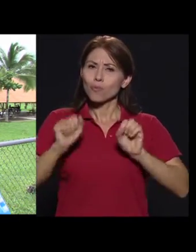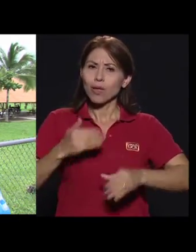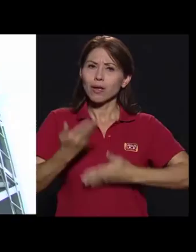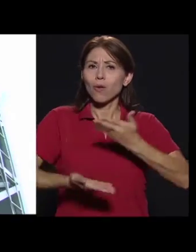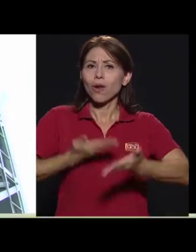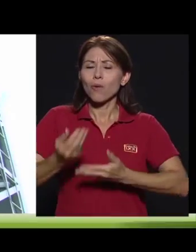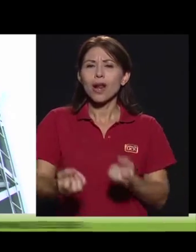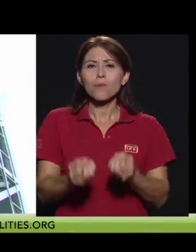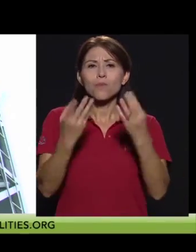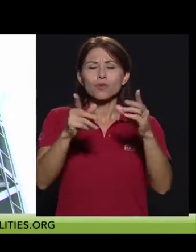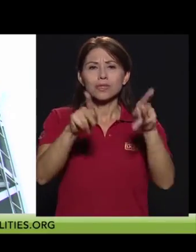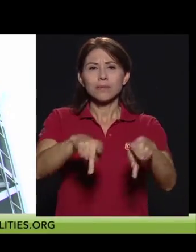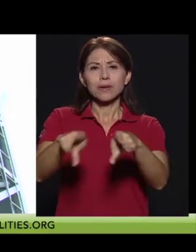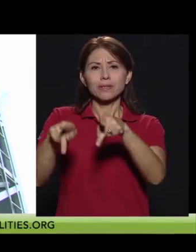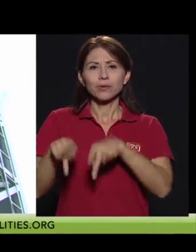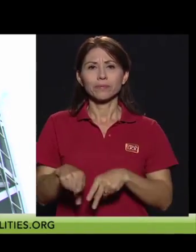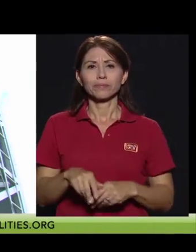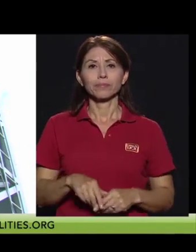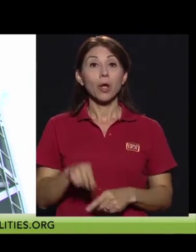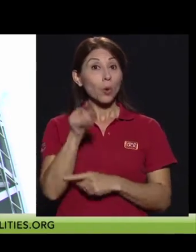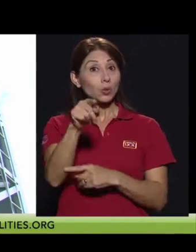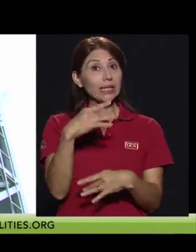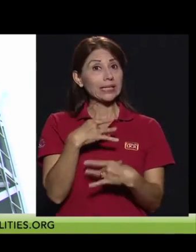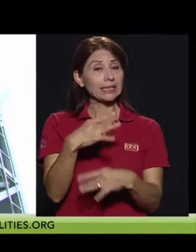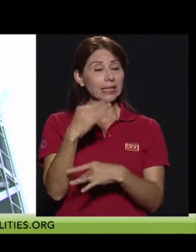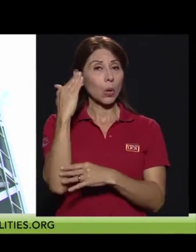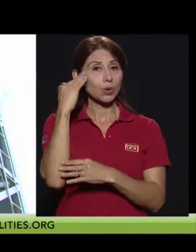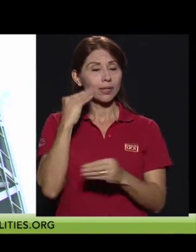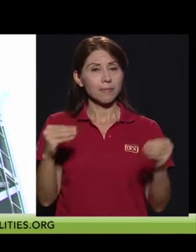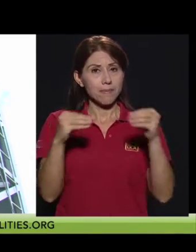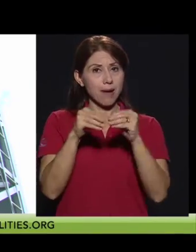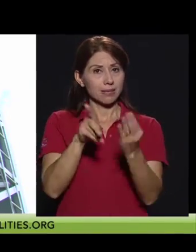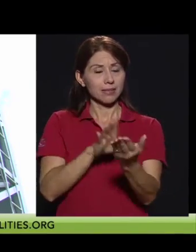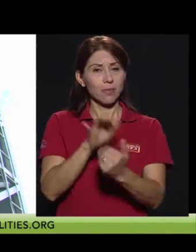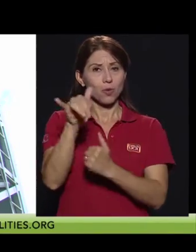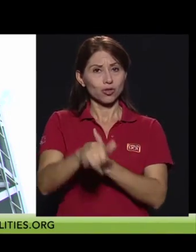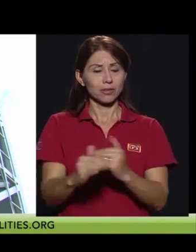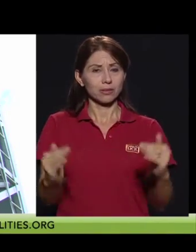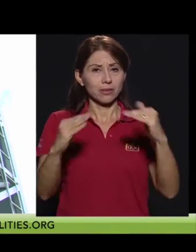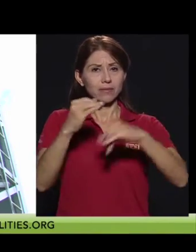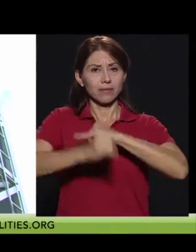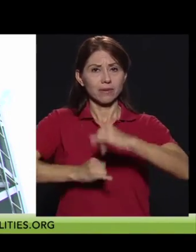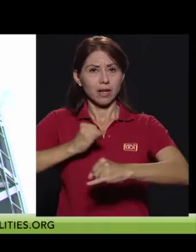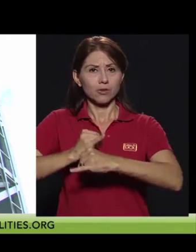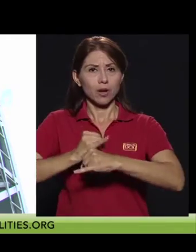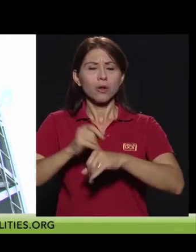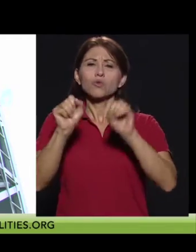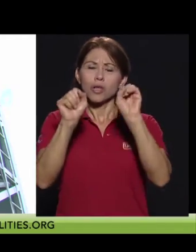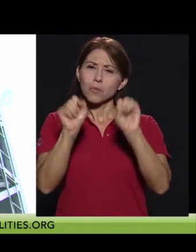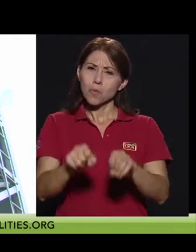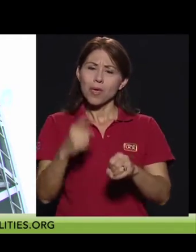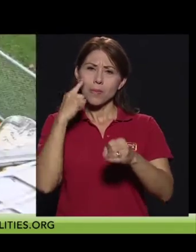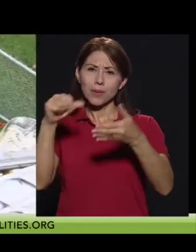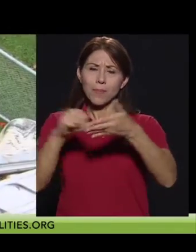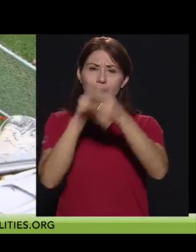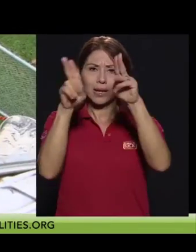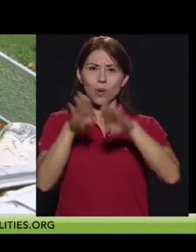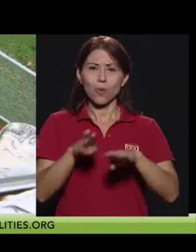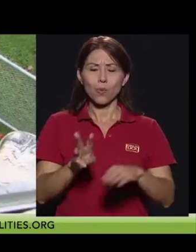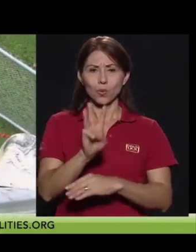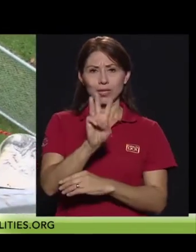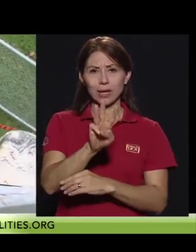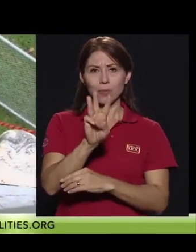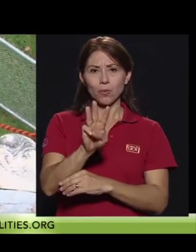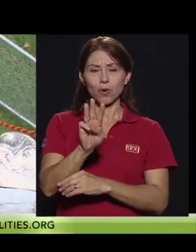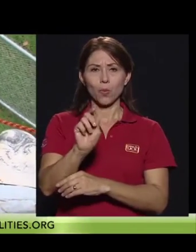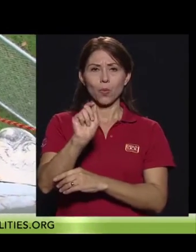muchas poblaciones. Si usted tiene interés en conocer más sobre este proyecto a nivel internacional, puede buscar el sitio web www